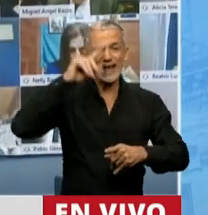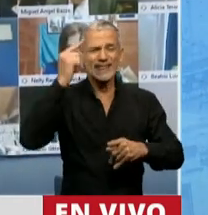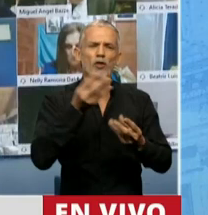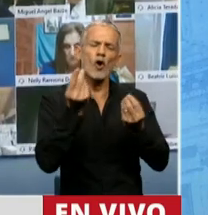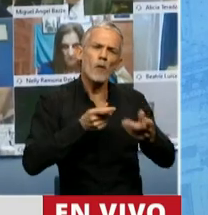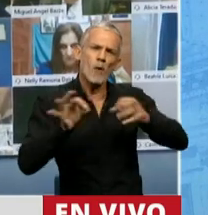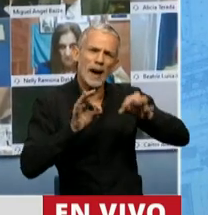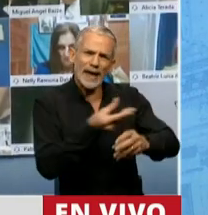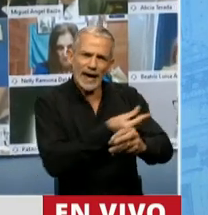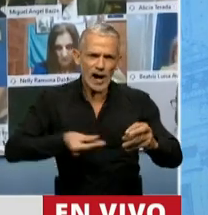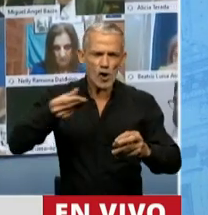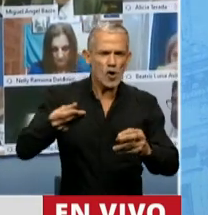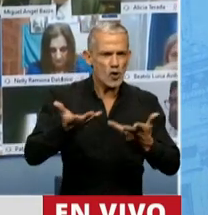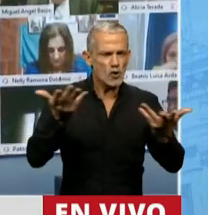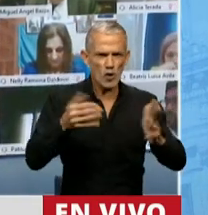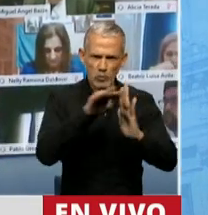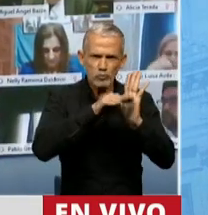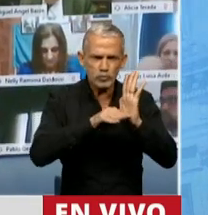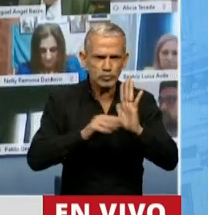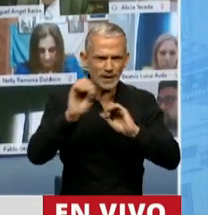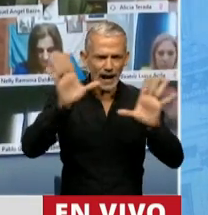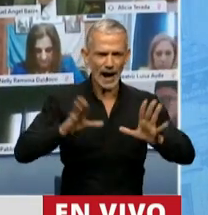Estado y también